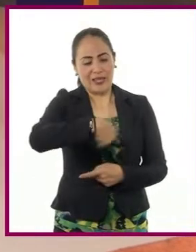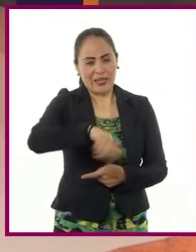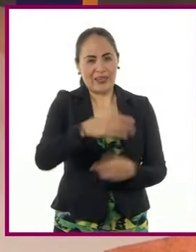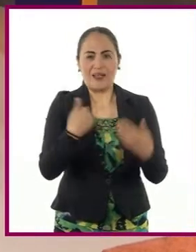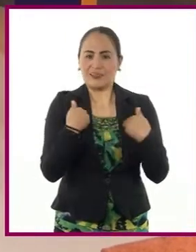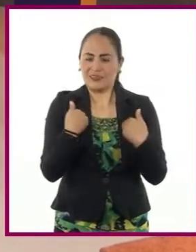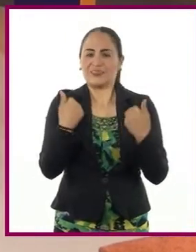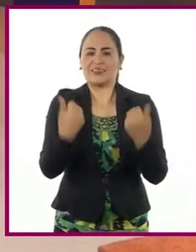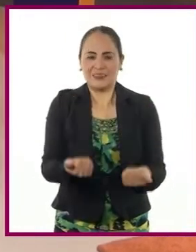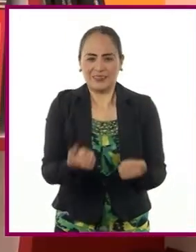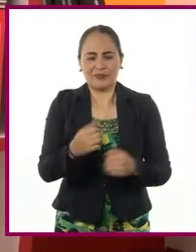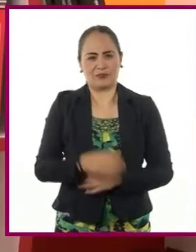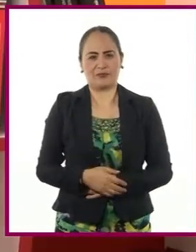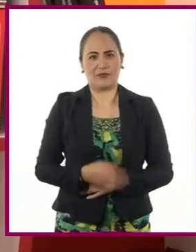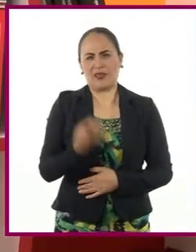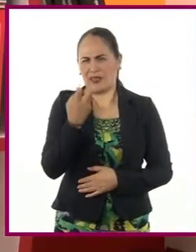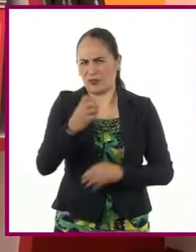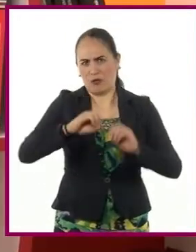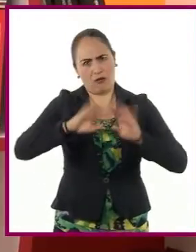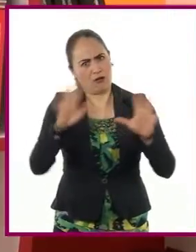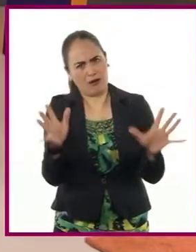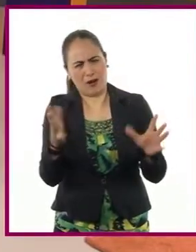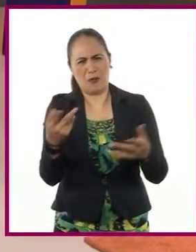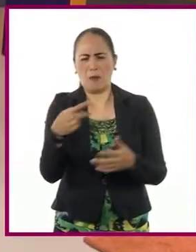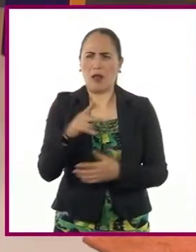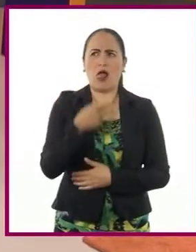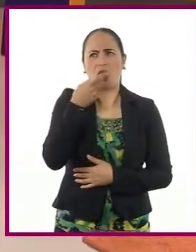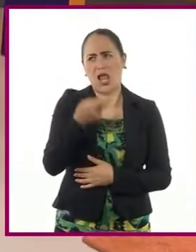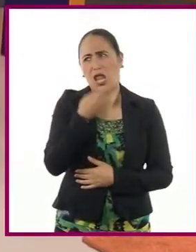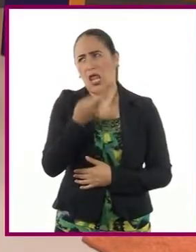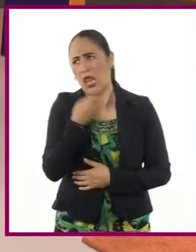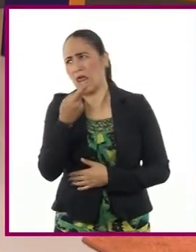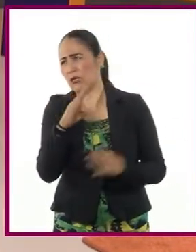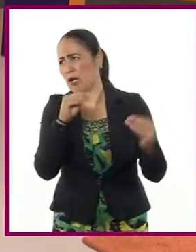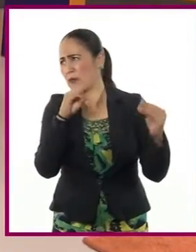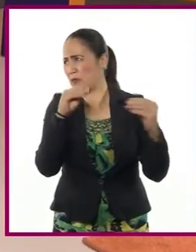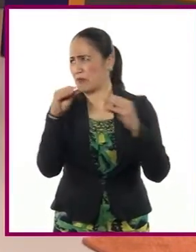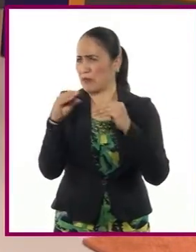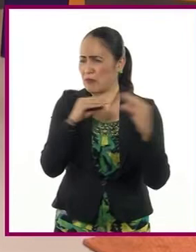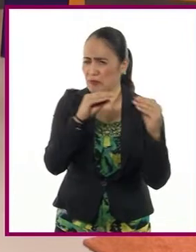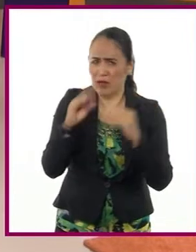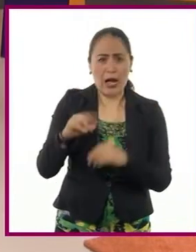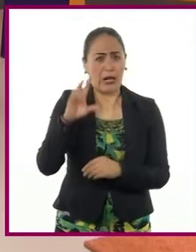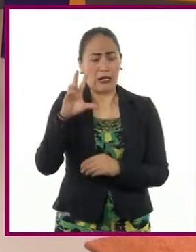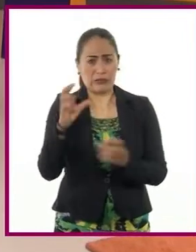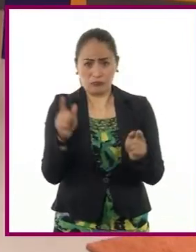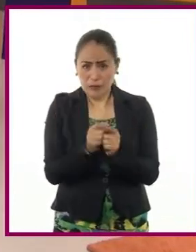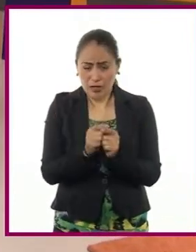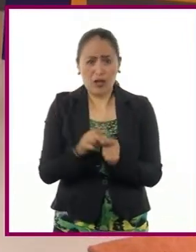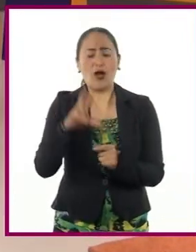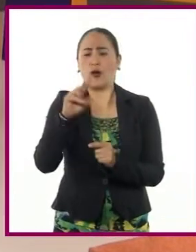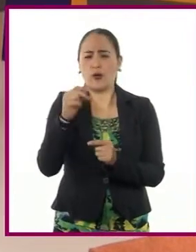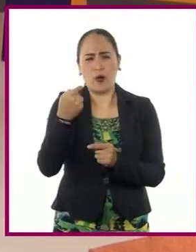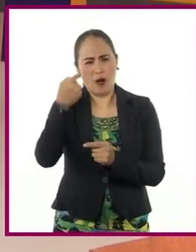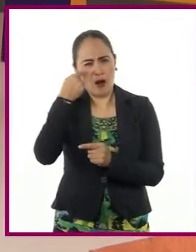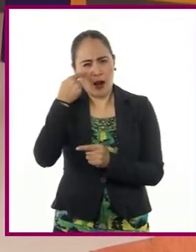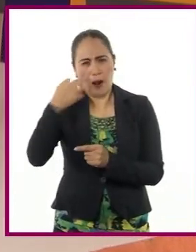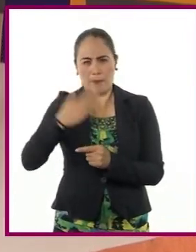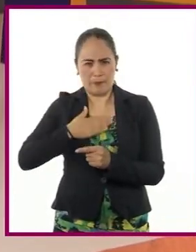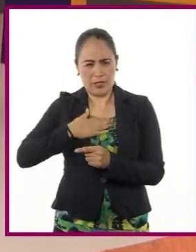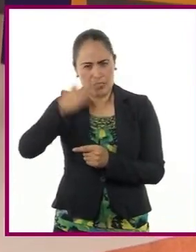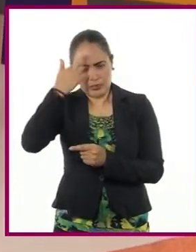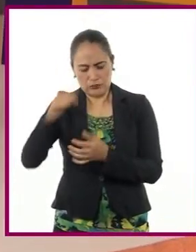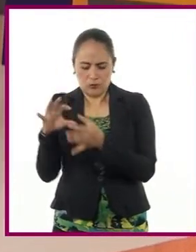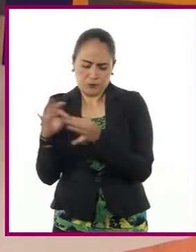parezca algo obvio, hablar por hablar no sirve de nada. Debemos aprender a dar argumentos que expliquen nuestras razones,